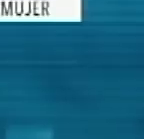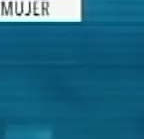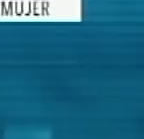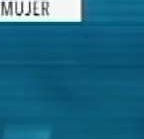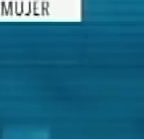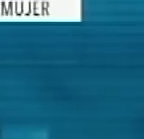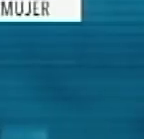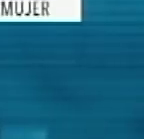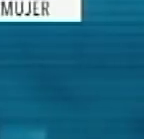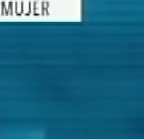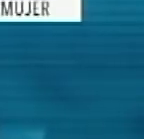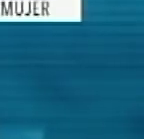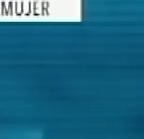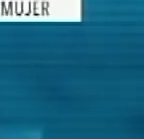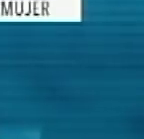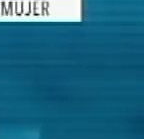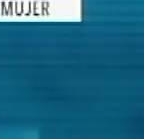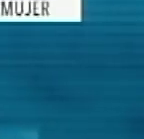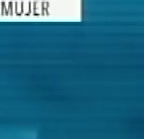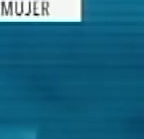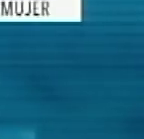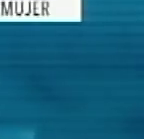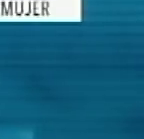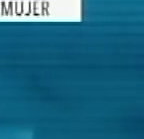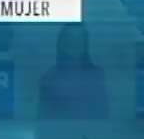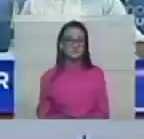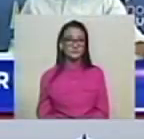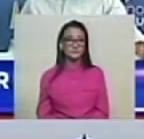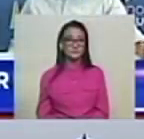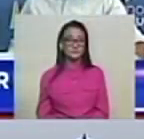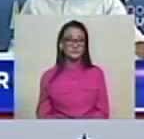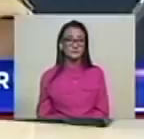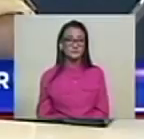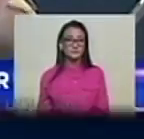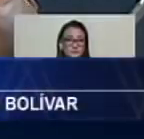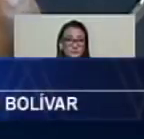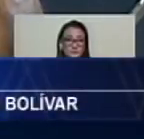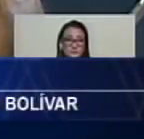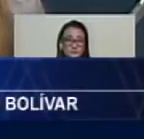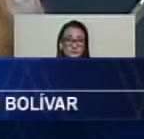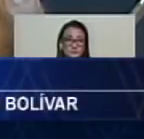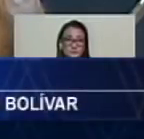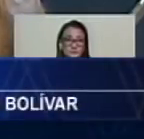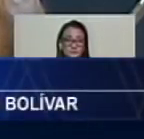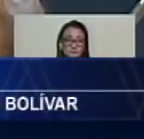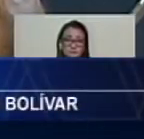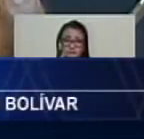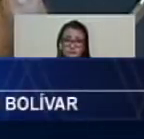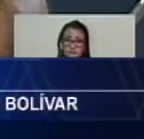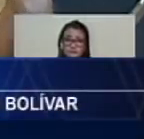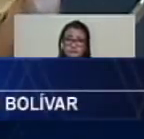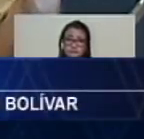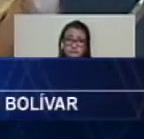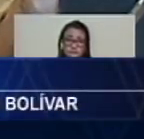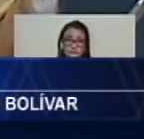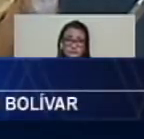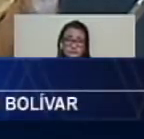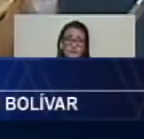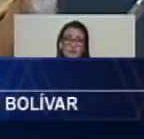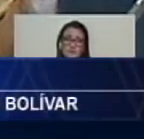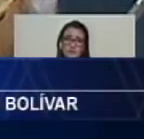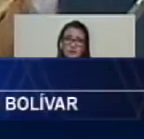el correlato detrás del mensaje de Falcón. Todos hacemos lo que dice el librito, llamar a votar,